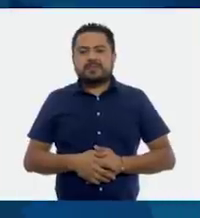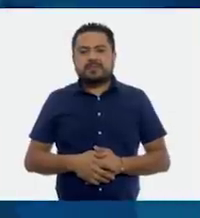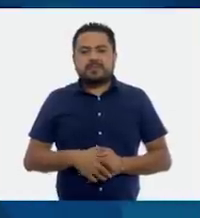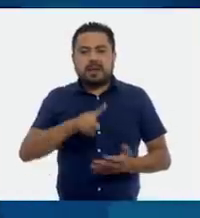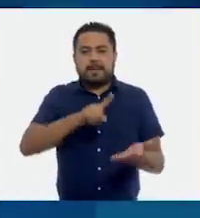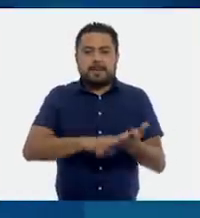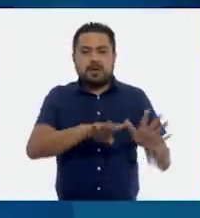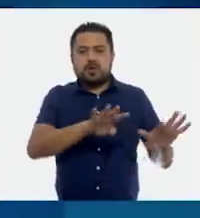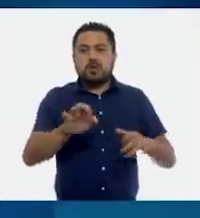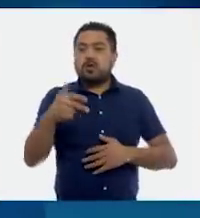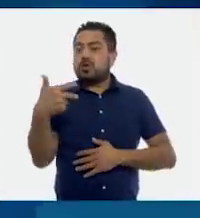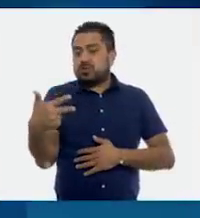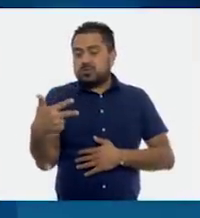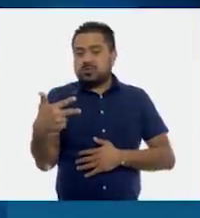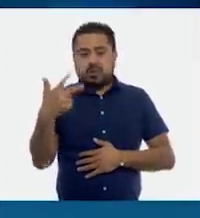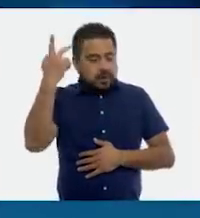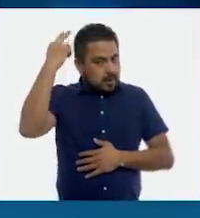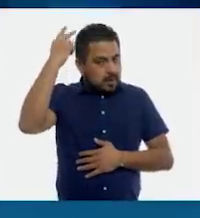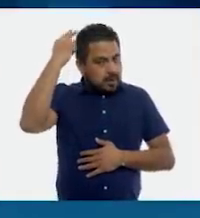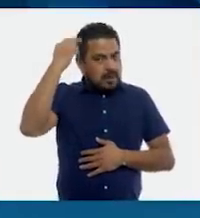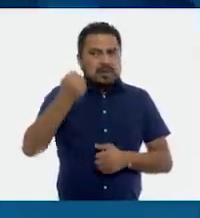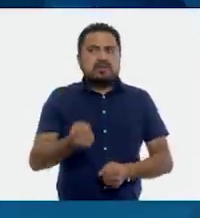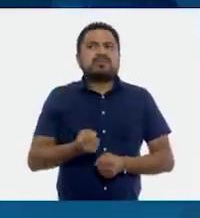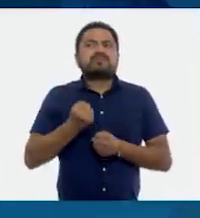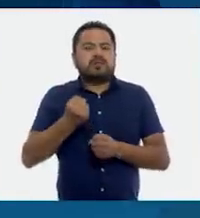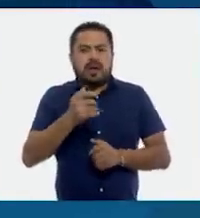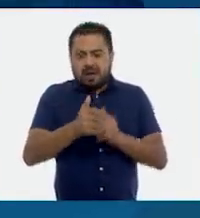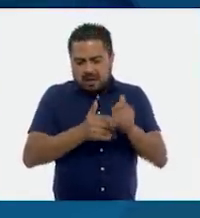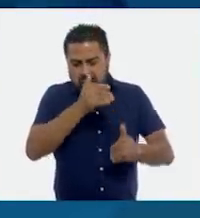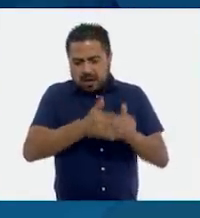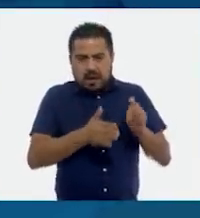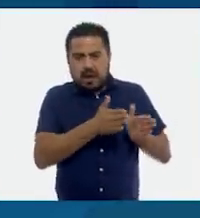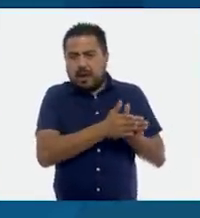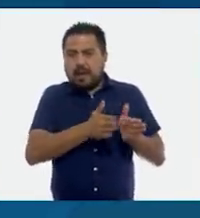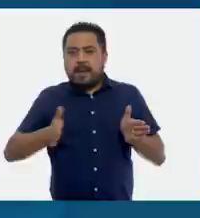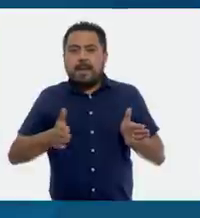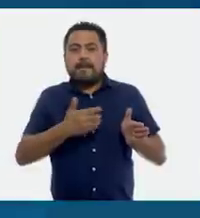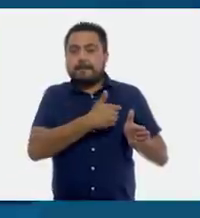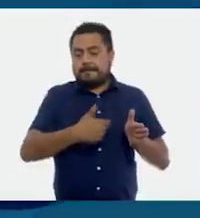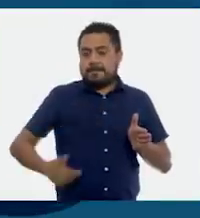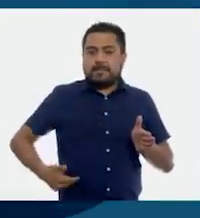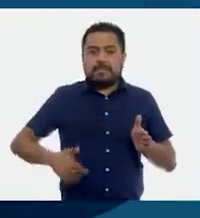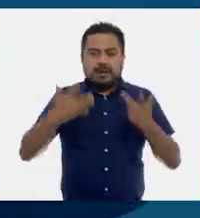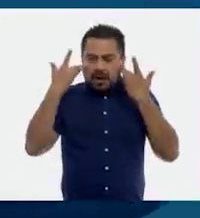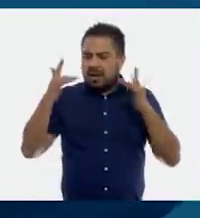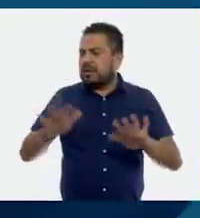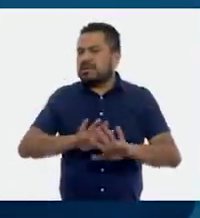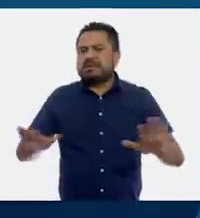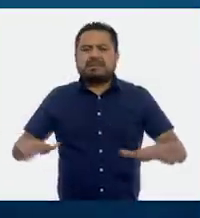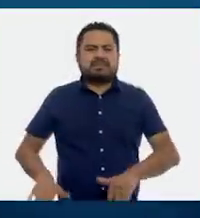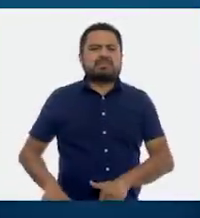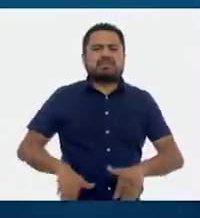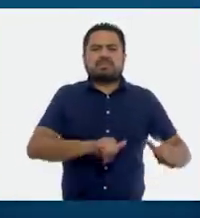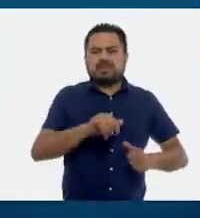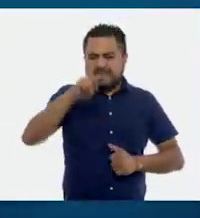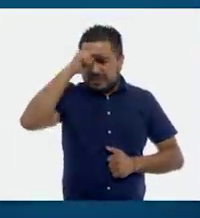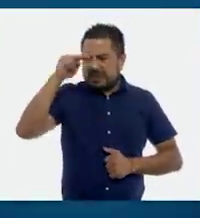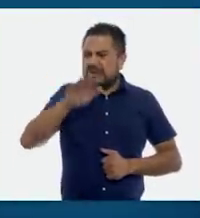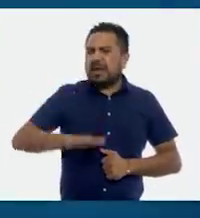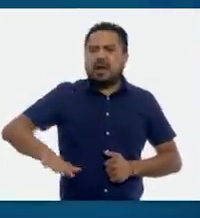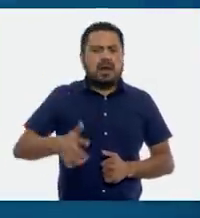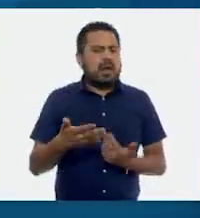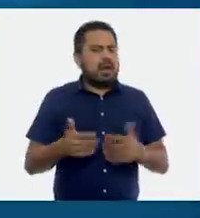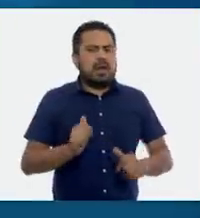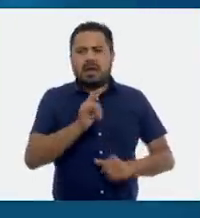En 1908, Porfirio Díaz expresó que al concluir su periodo presidencial, se retiraría del poder porque consideraba que México ya